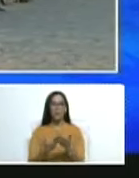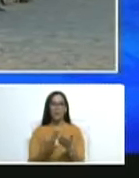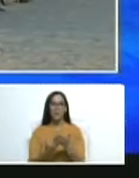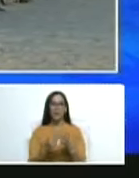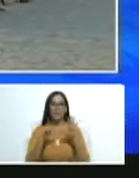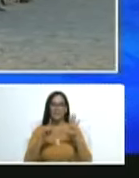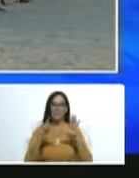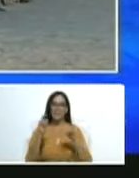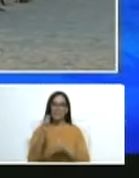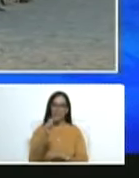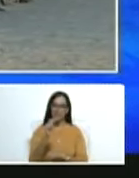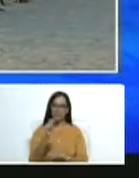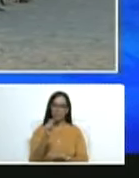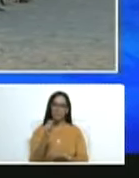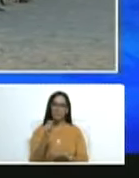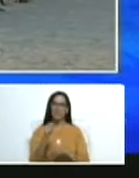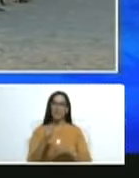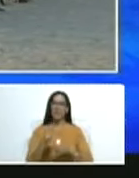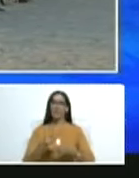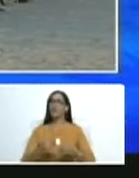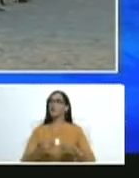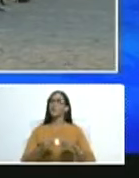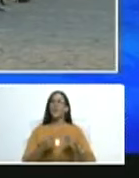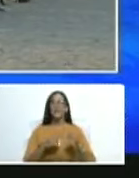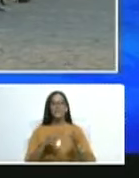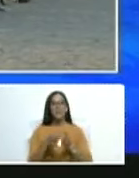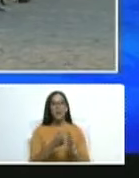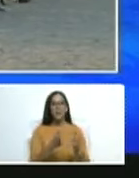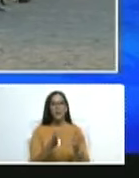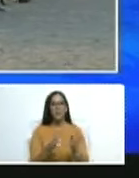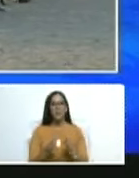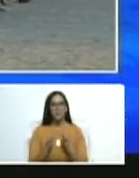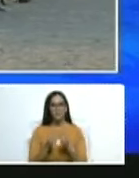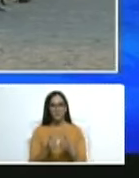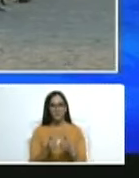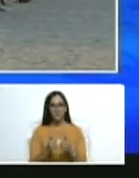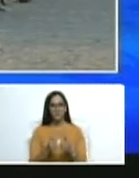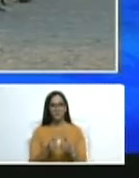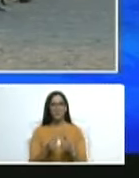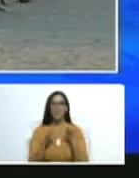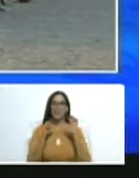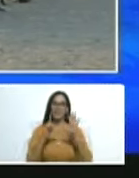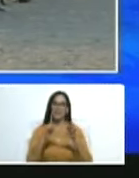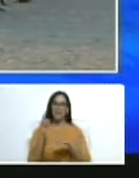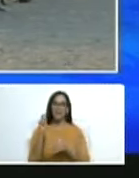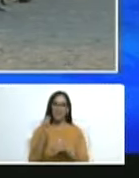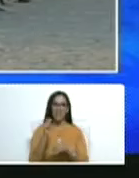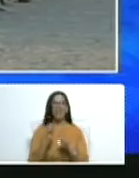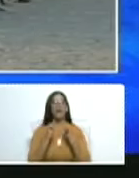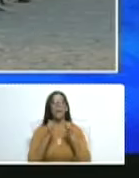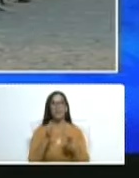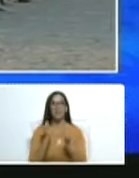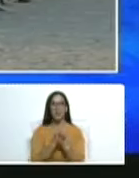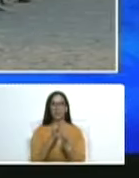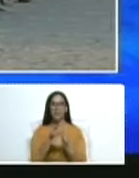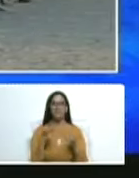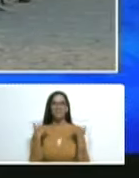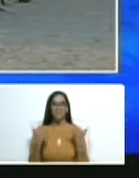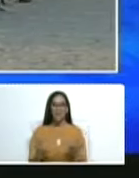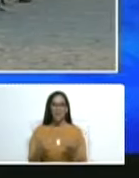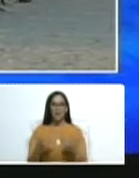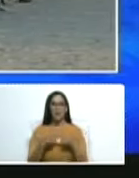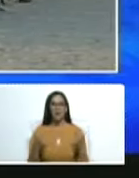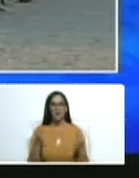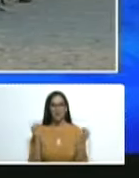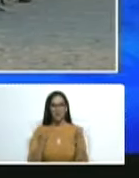7T y por ese camino vamos a arrancar. La 7T arrancan con ustedes ya, con la red de